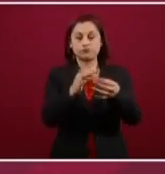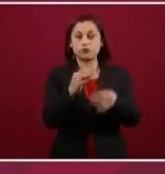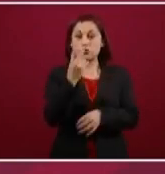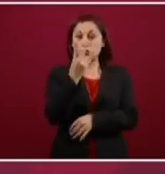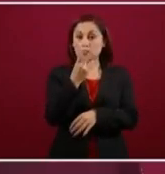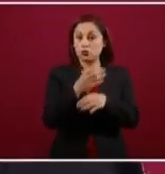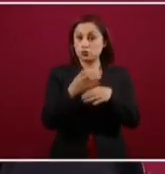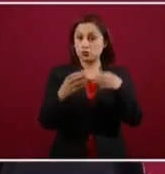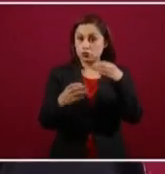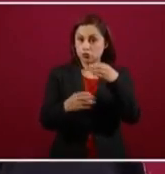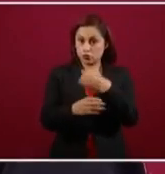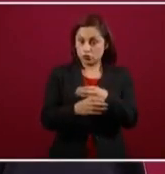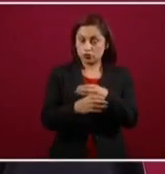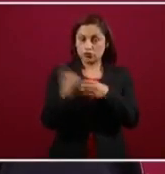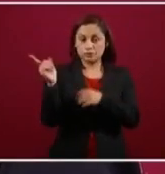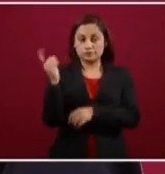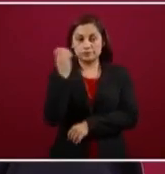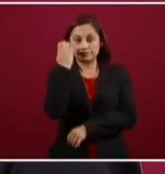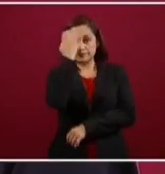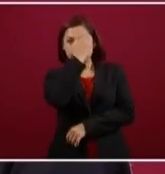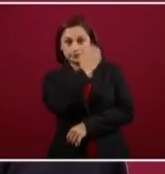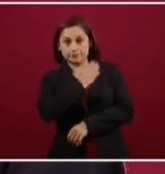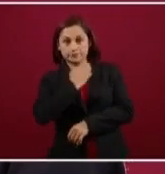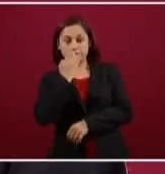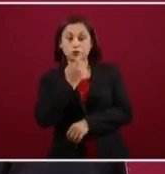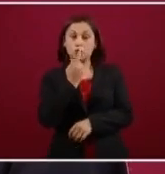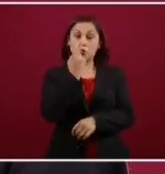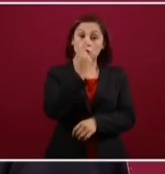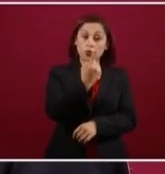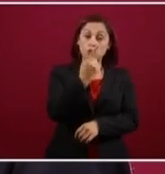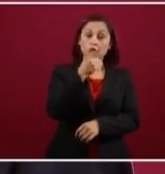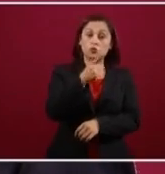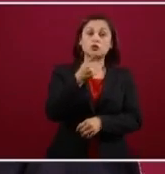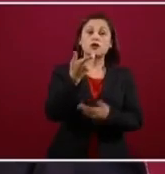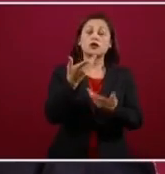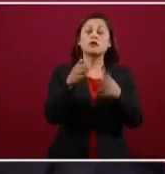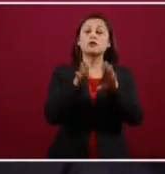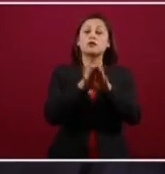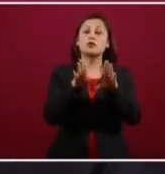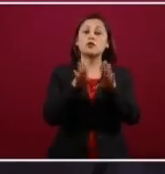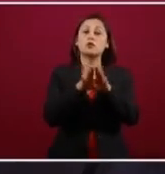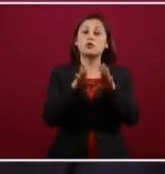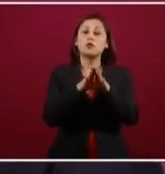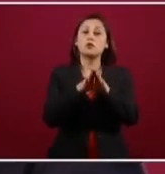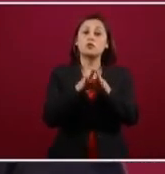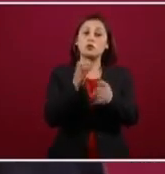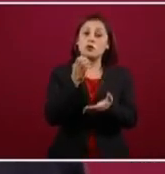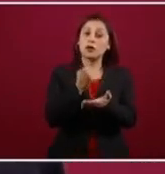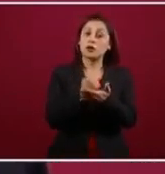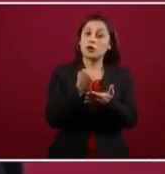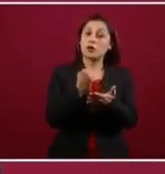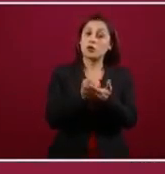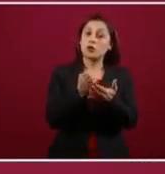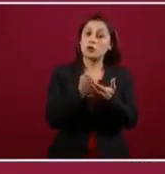de el crecimiento económico en el segundo trimestre